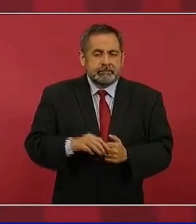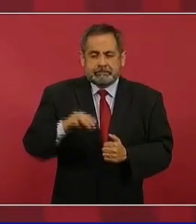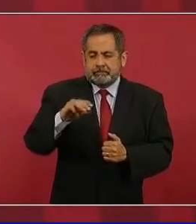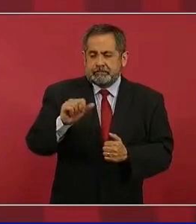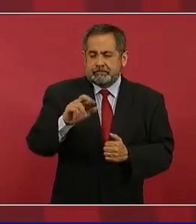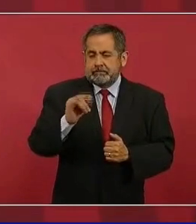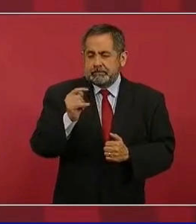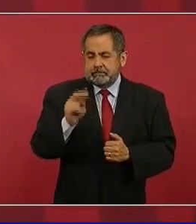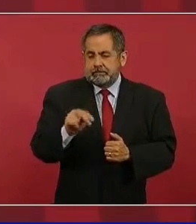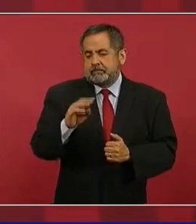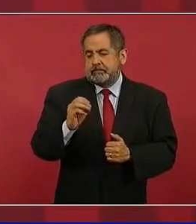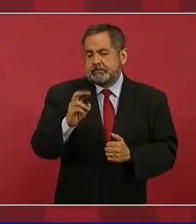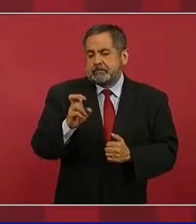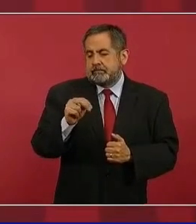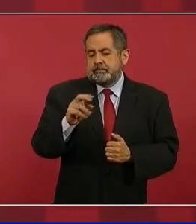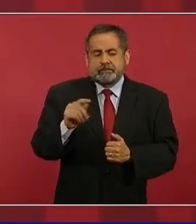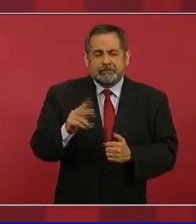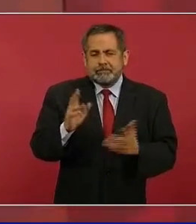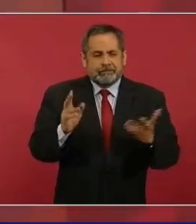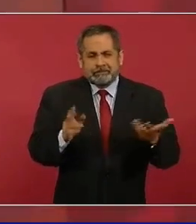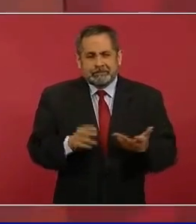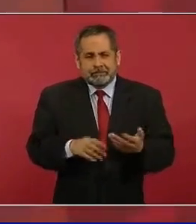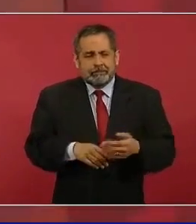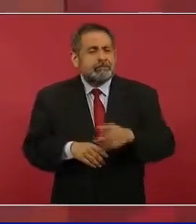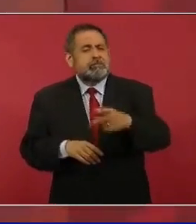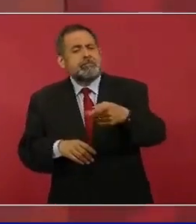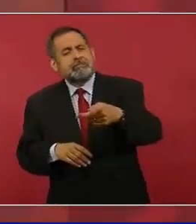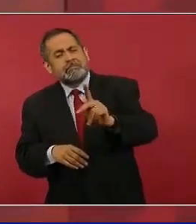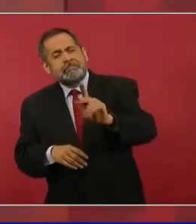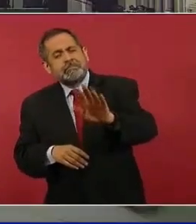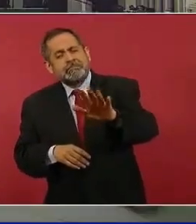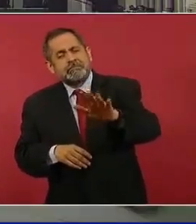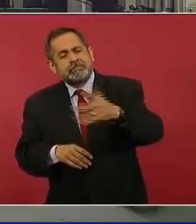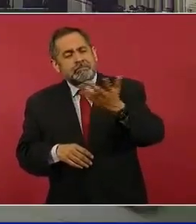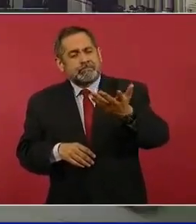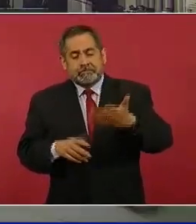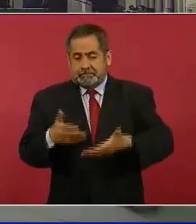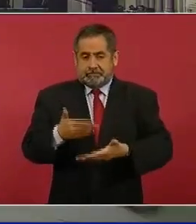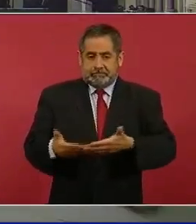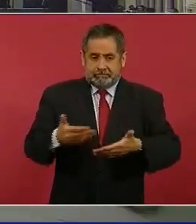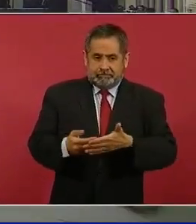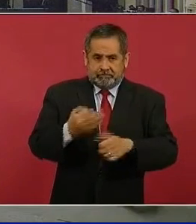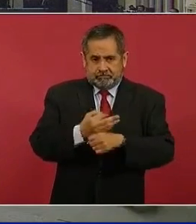Martín Moreno. Pero, presidente, por ejemplo, en este punto, ahora,